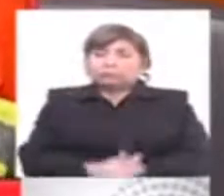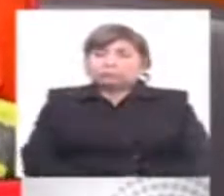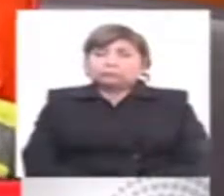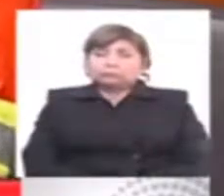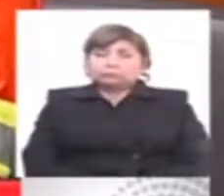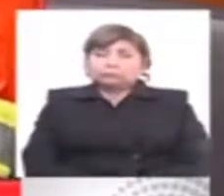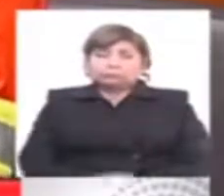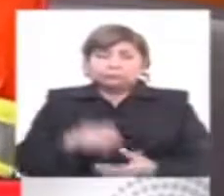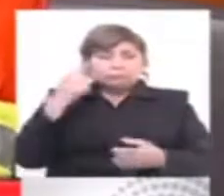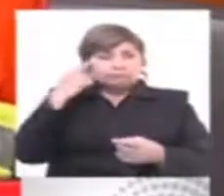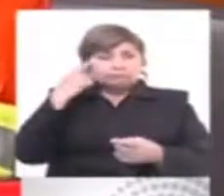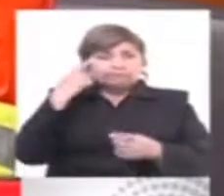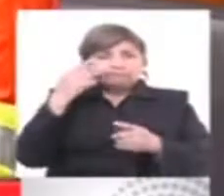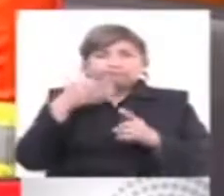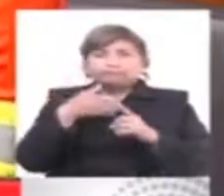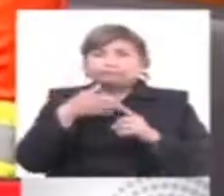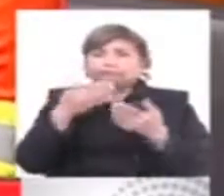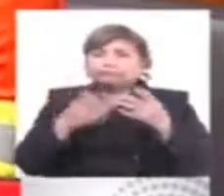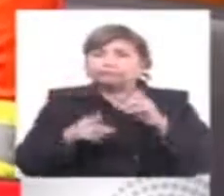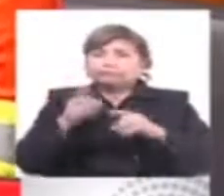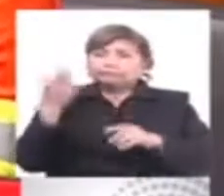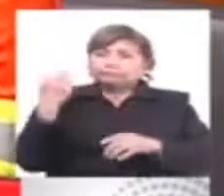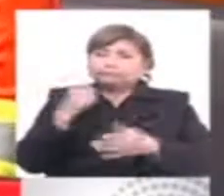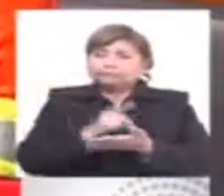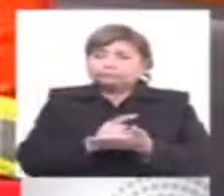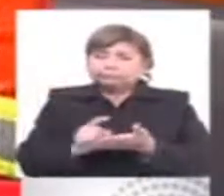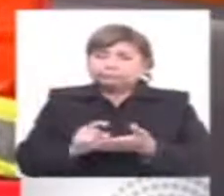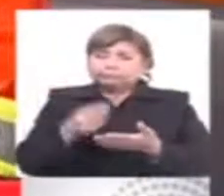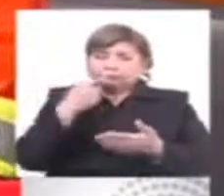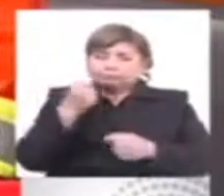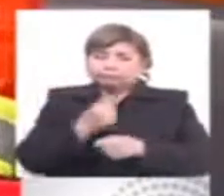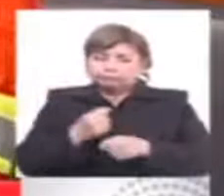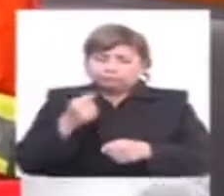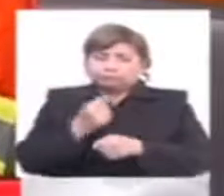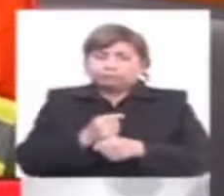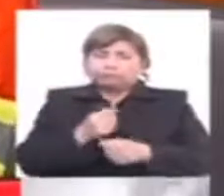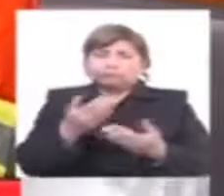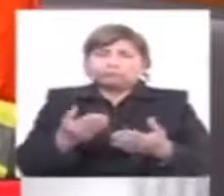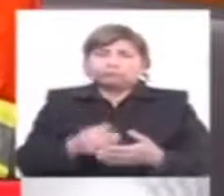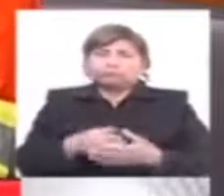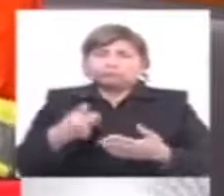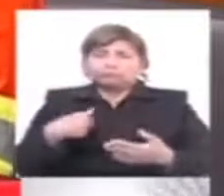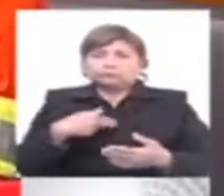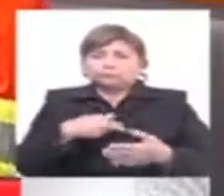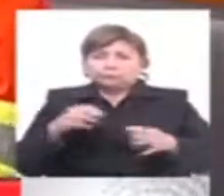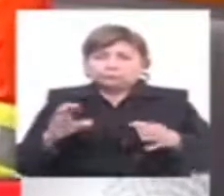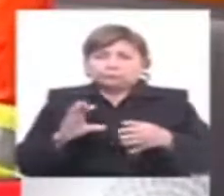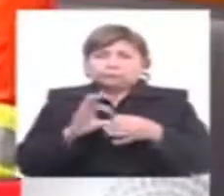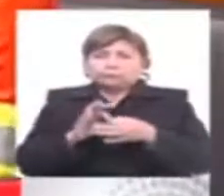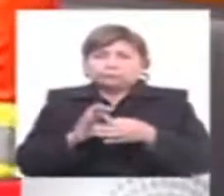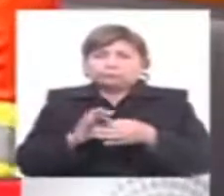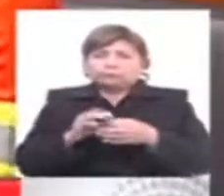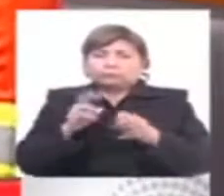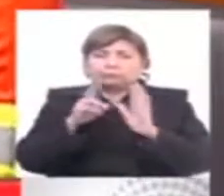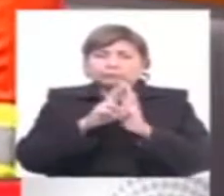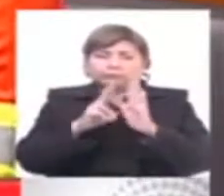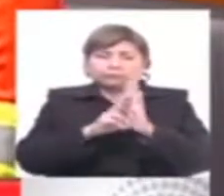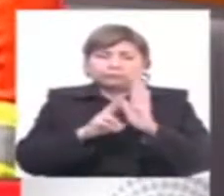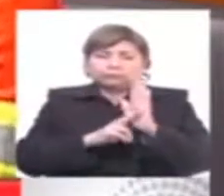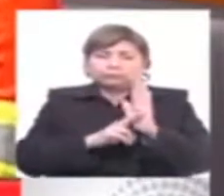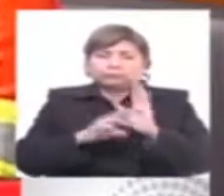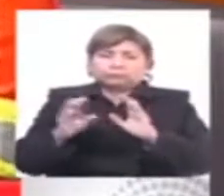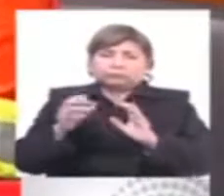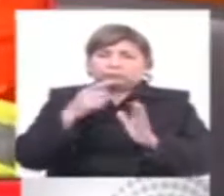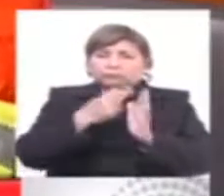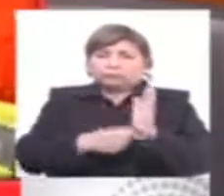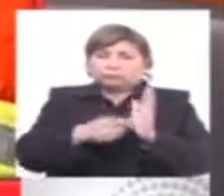En ese sentido, ya hace algunas semanas nos encontramos trabajando y de forma conjunta los reglamentos y las leyes que